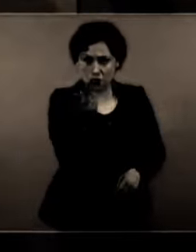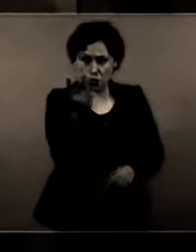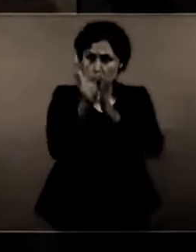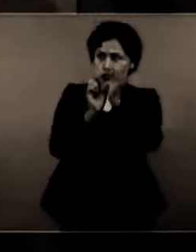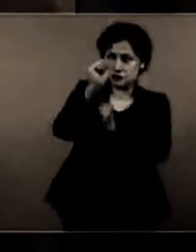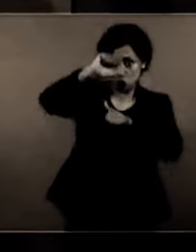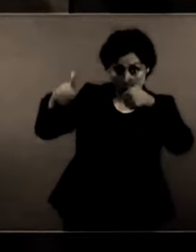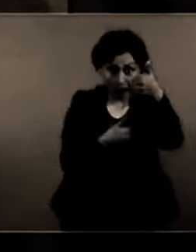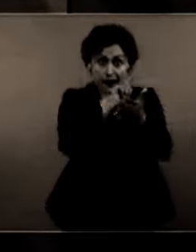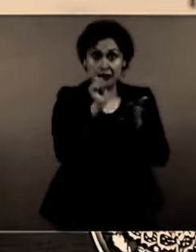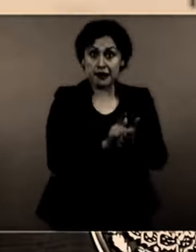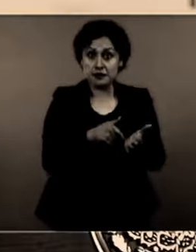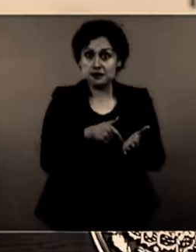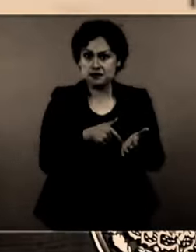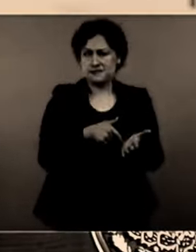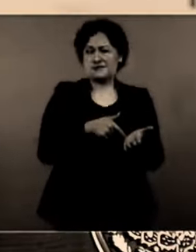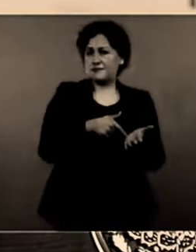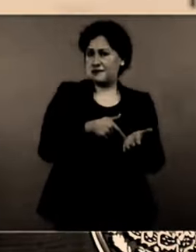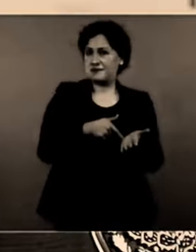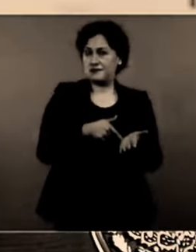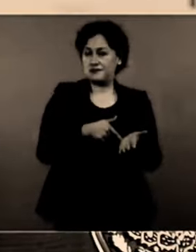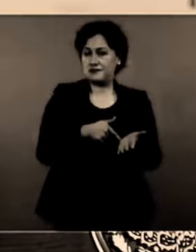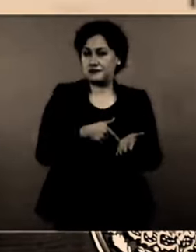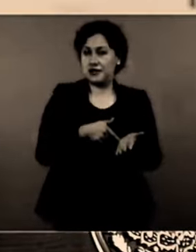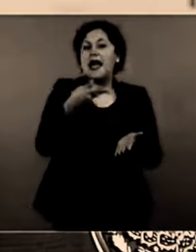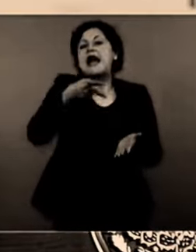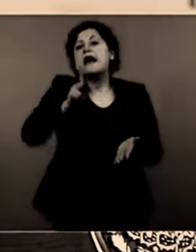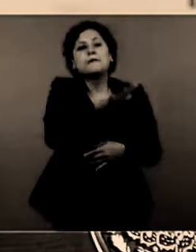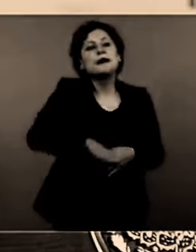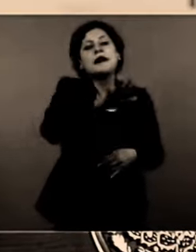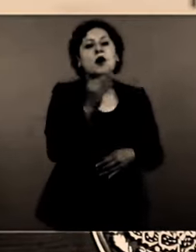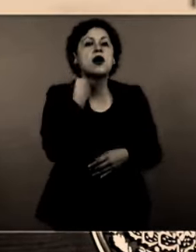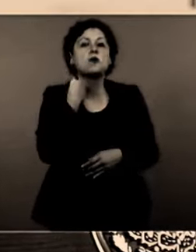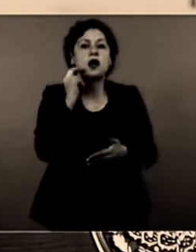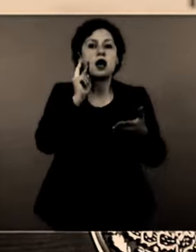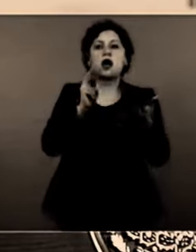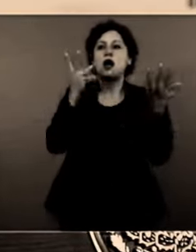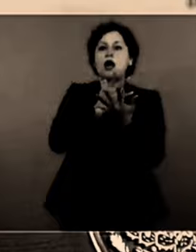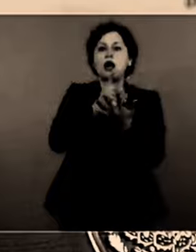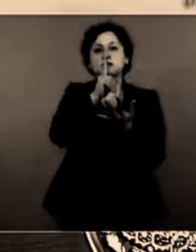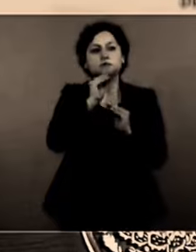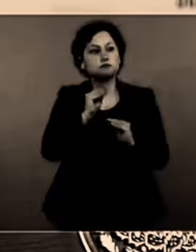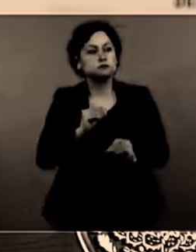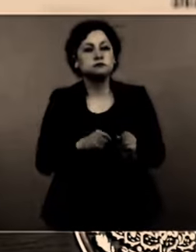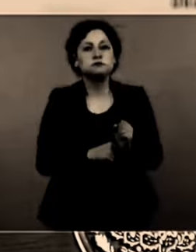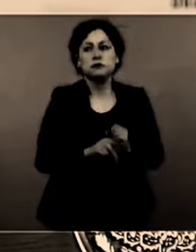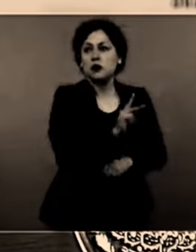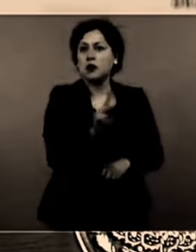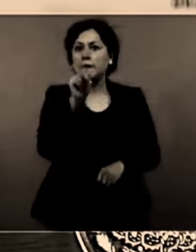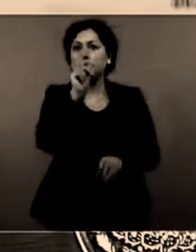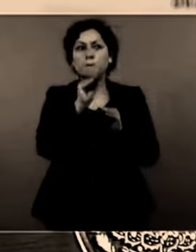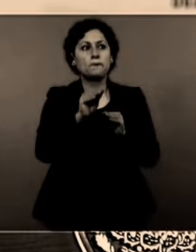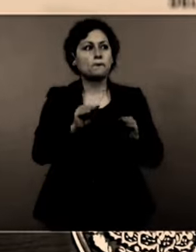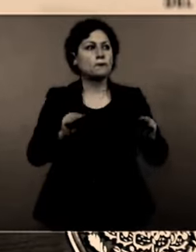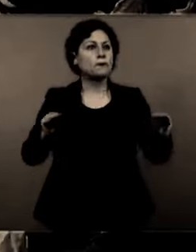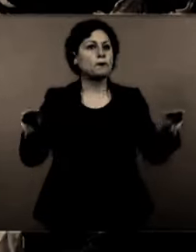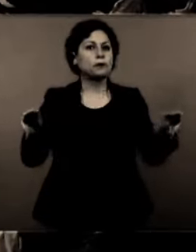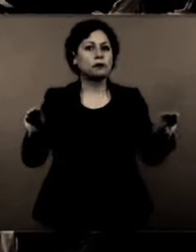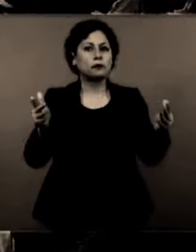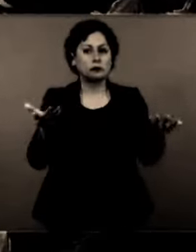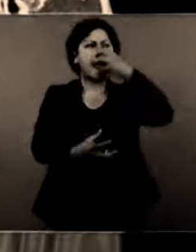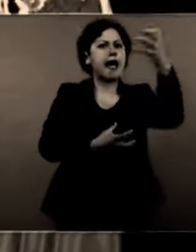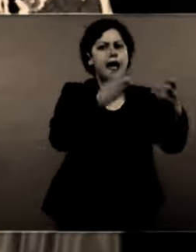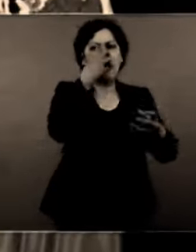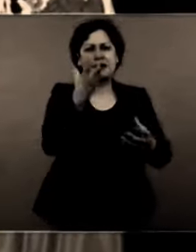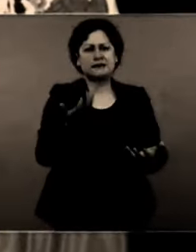mandato constitucional? Pero entonces se callaban como momias y ahora